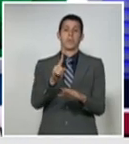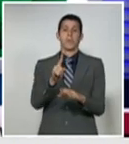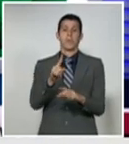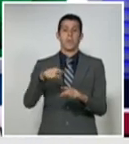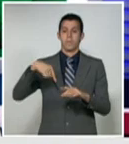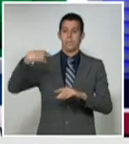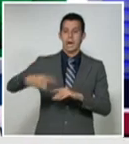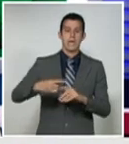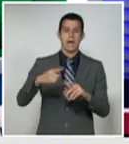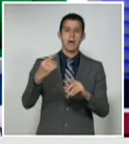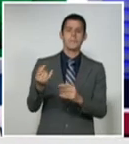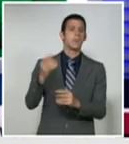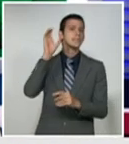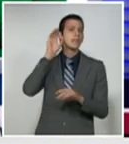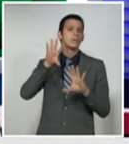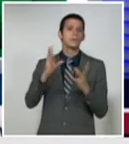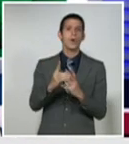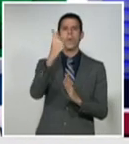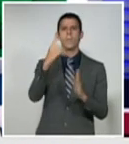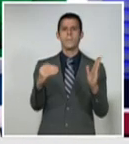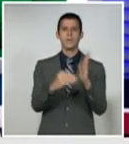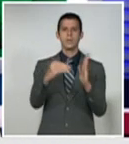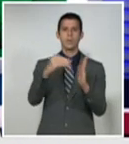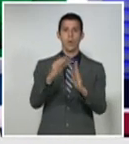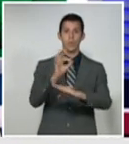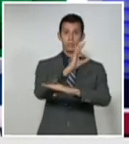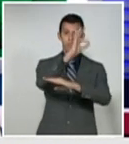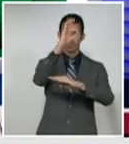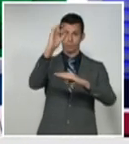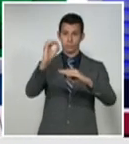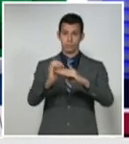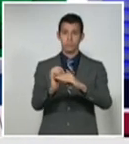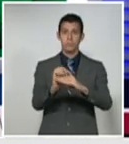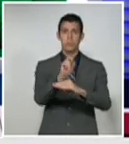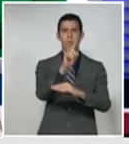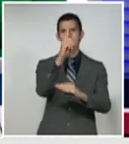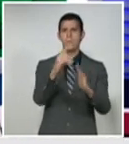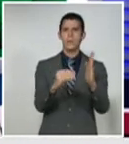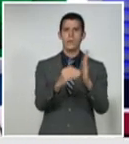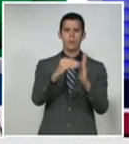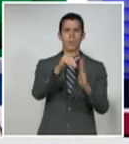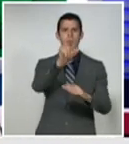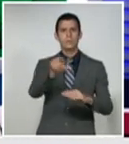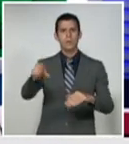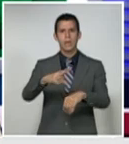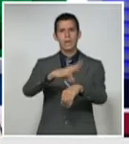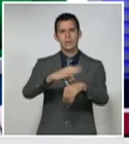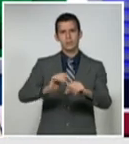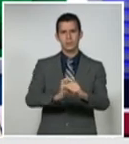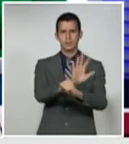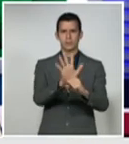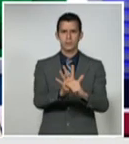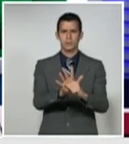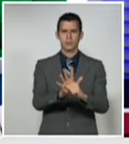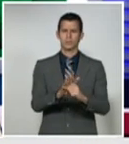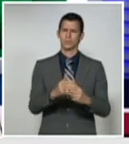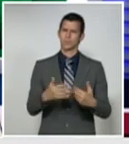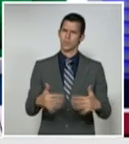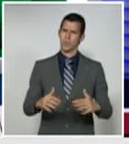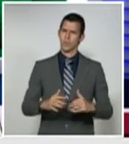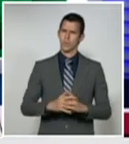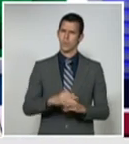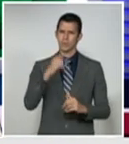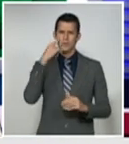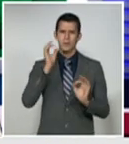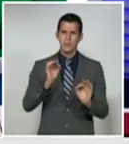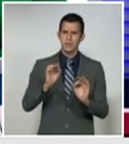día, porque realmente de los 190 países y de los 29 territorios que han ido